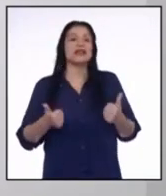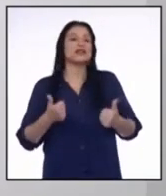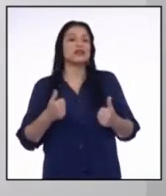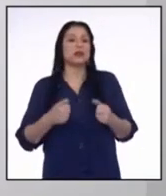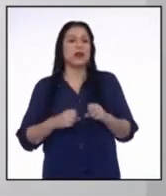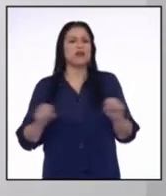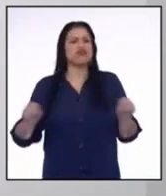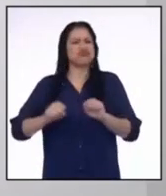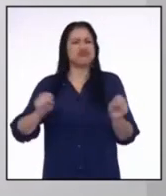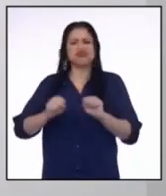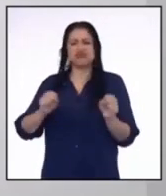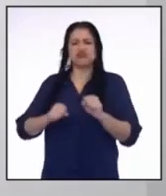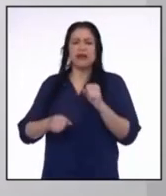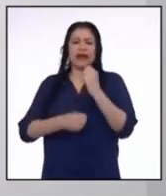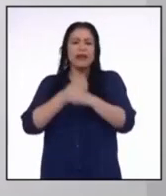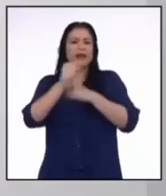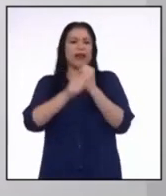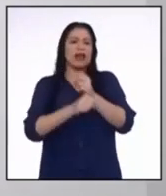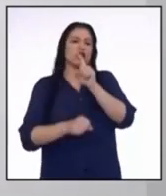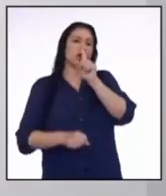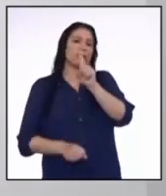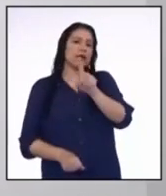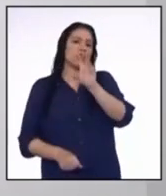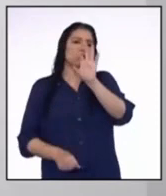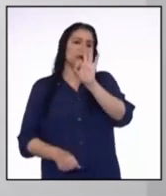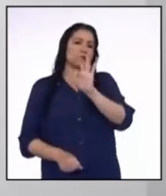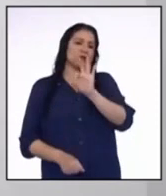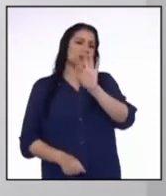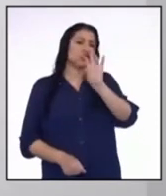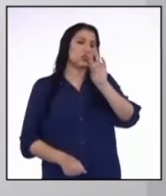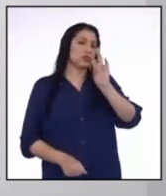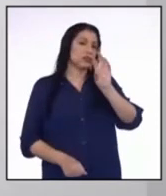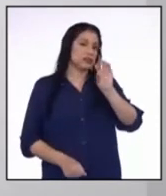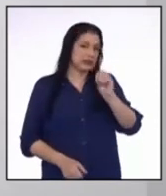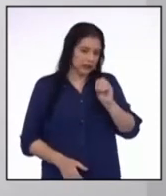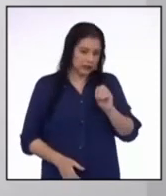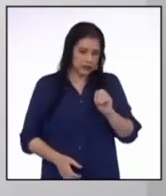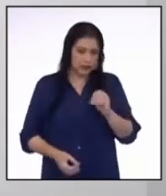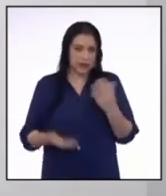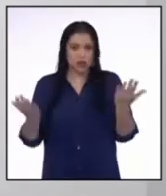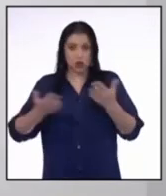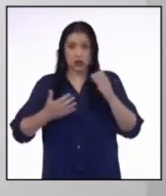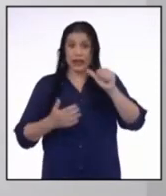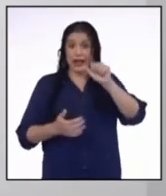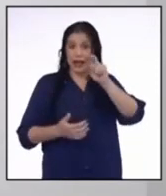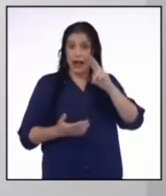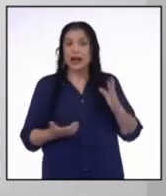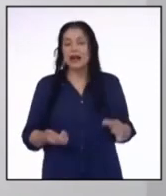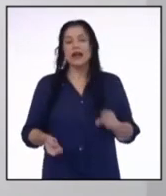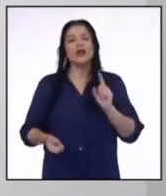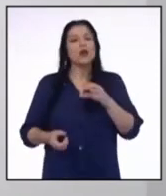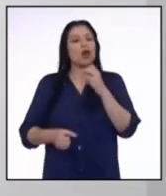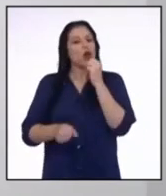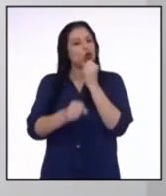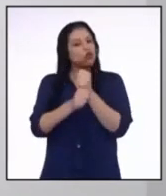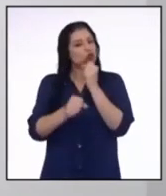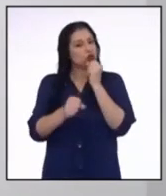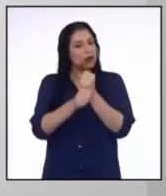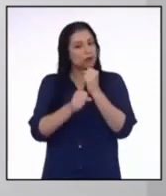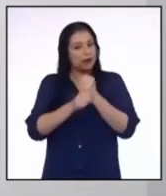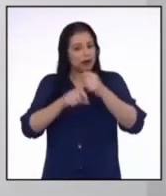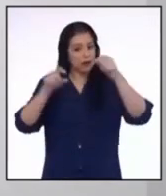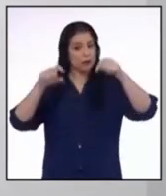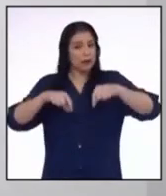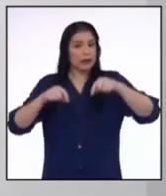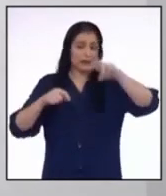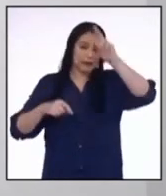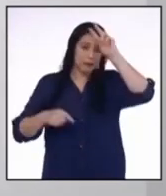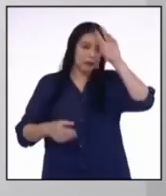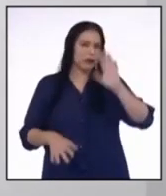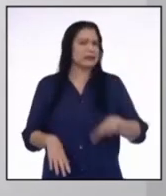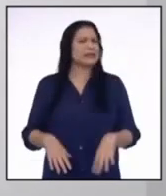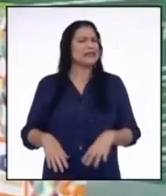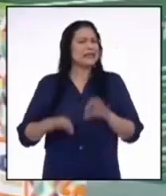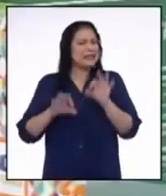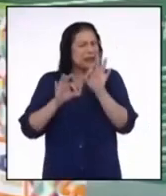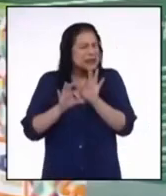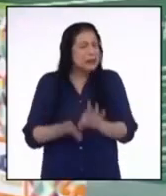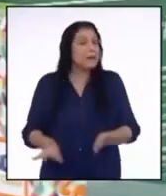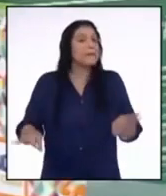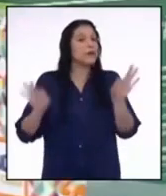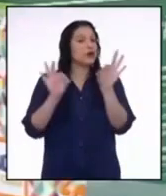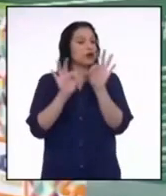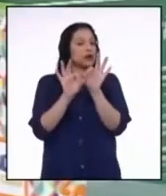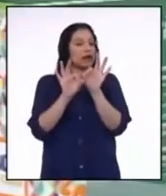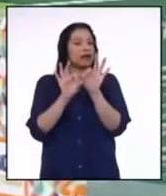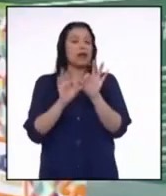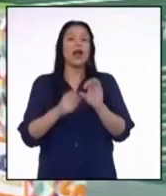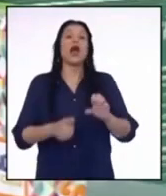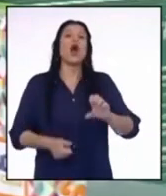el terremoto de 1970 en Ancash. Su labor en nuestra sociedad es vital.